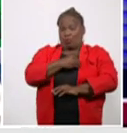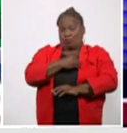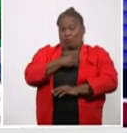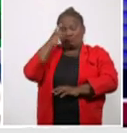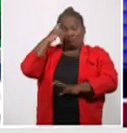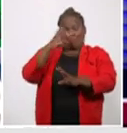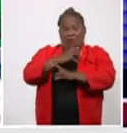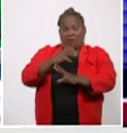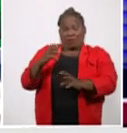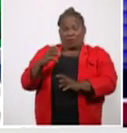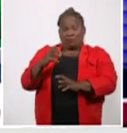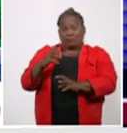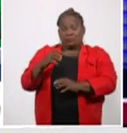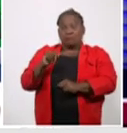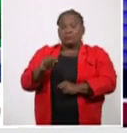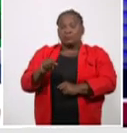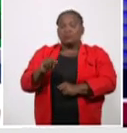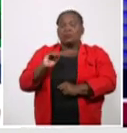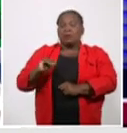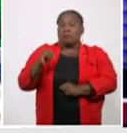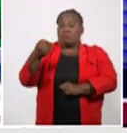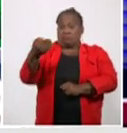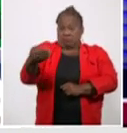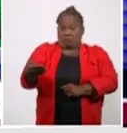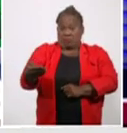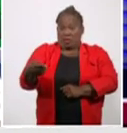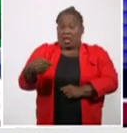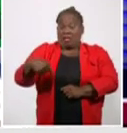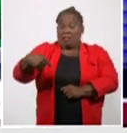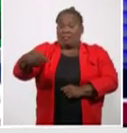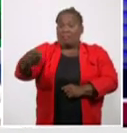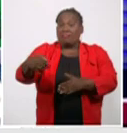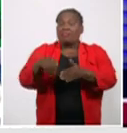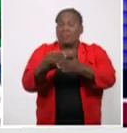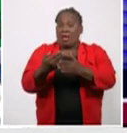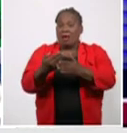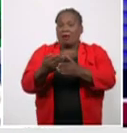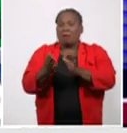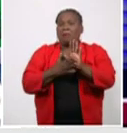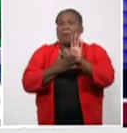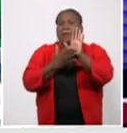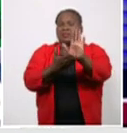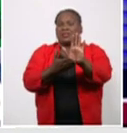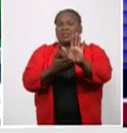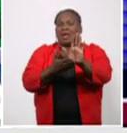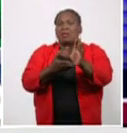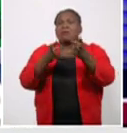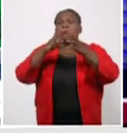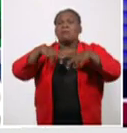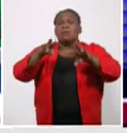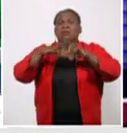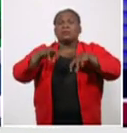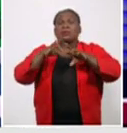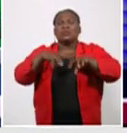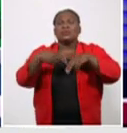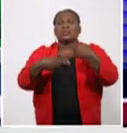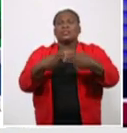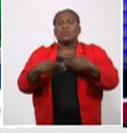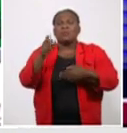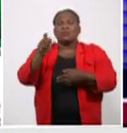el corazón. Y próximamente vamos a ver de estudios que se están realizando de los pacientes que han sido confirmados